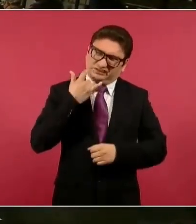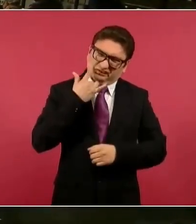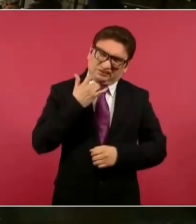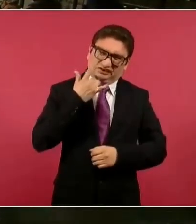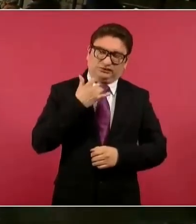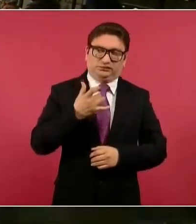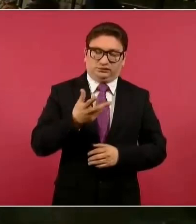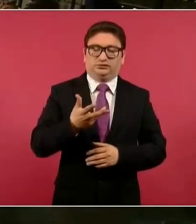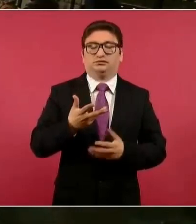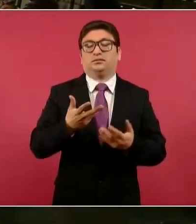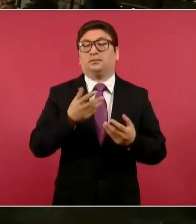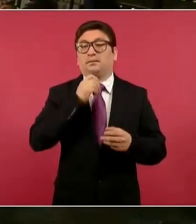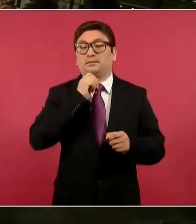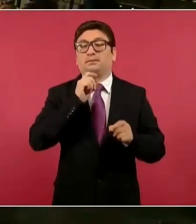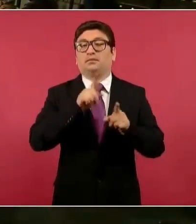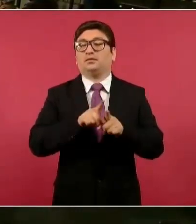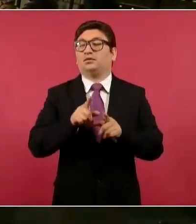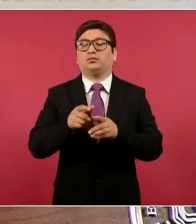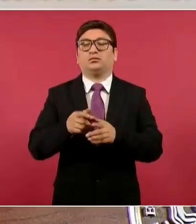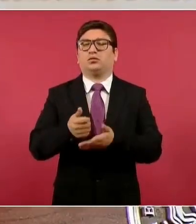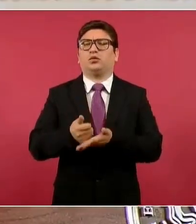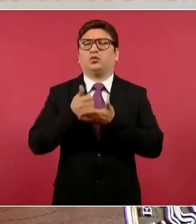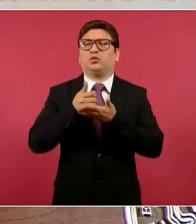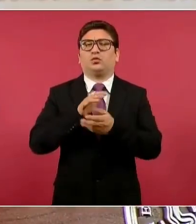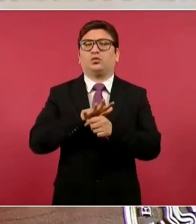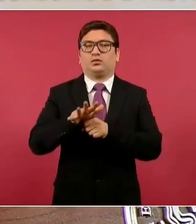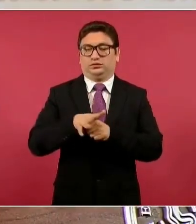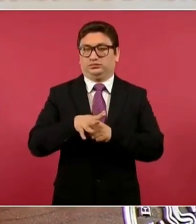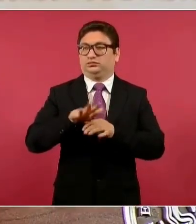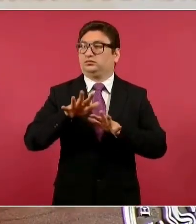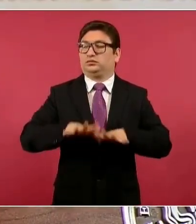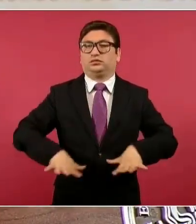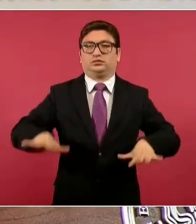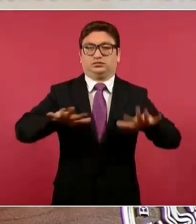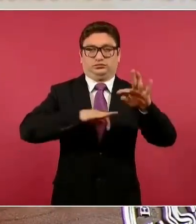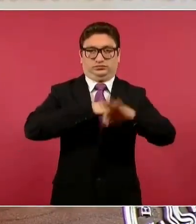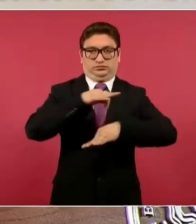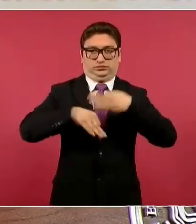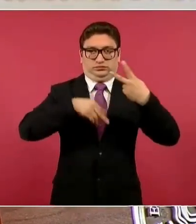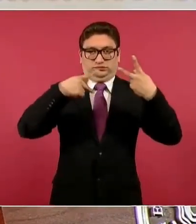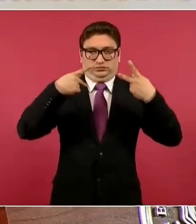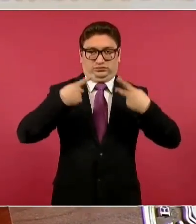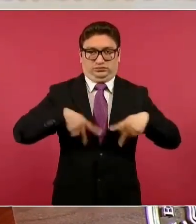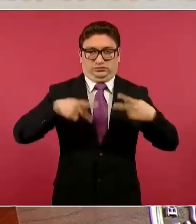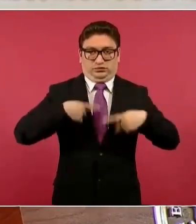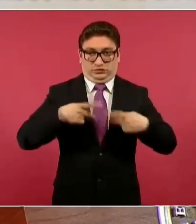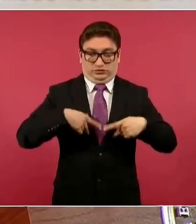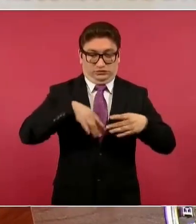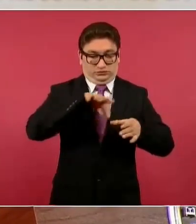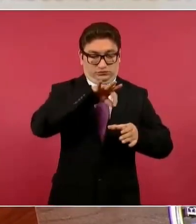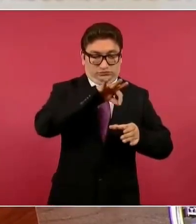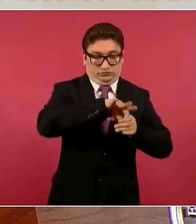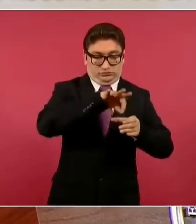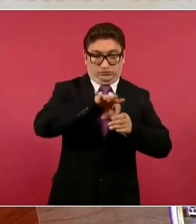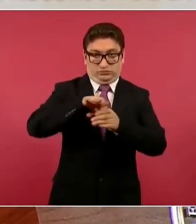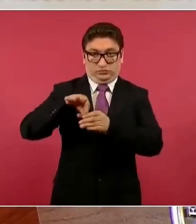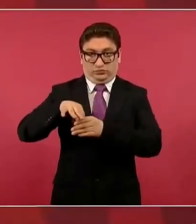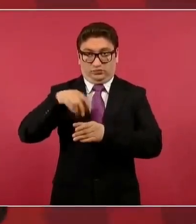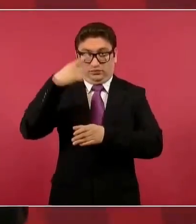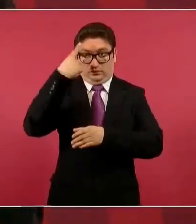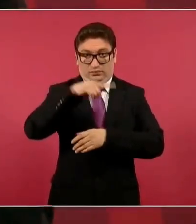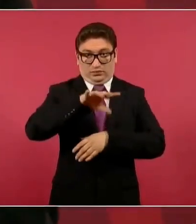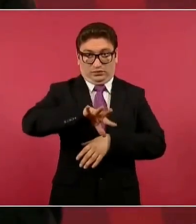Nos ayudó también el que la gente no solo votó por el presidente, sino también votó